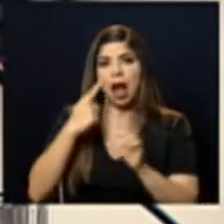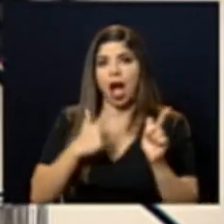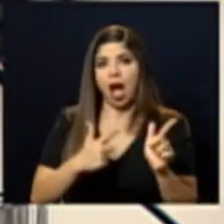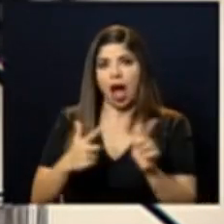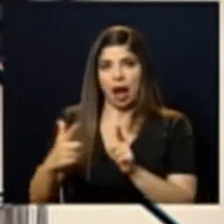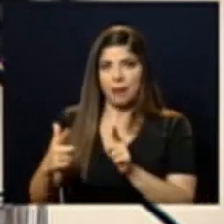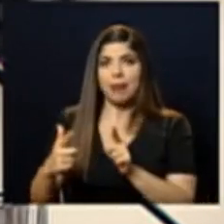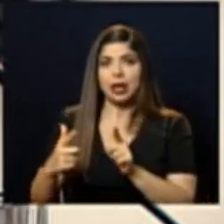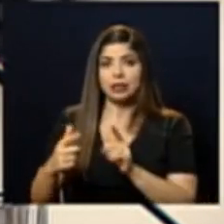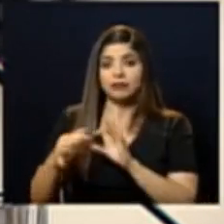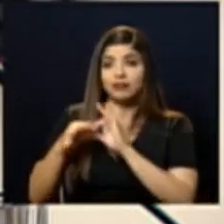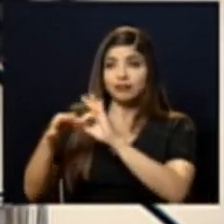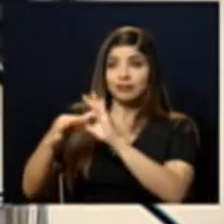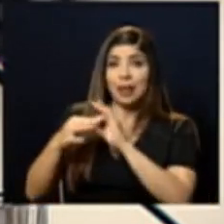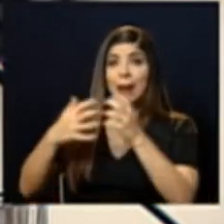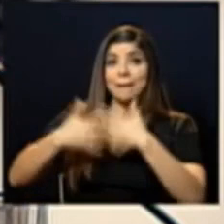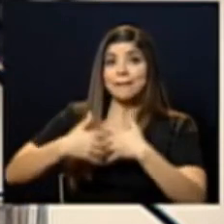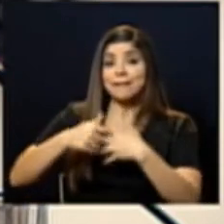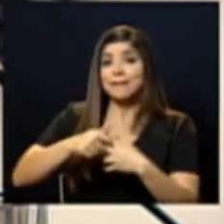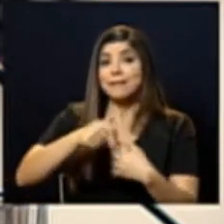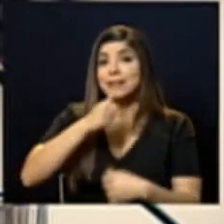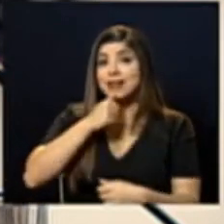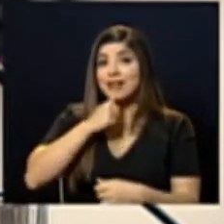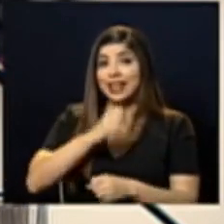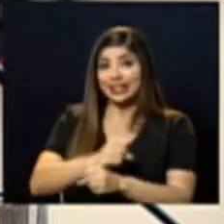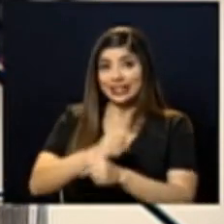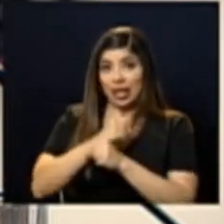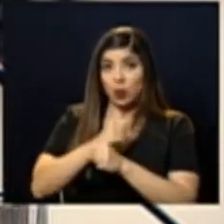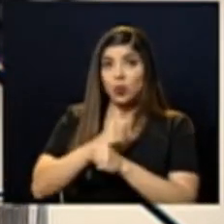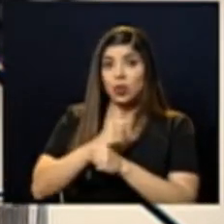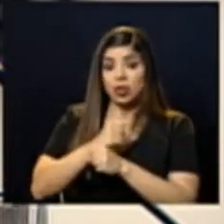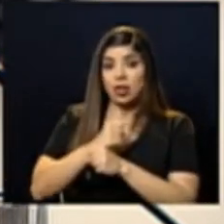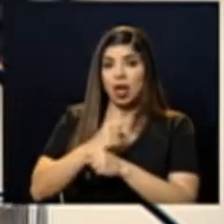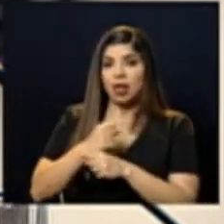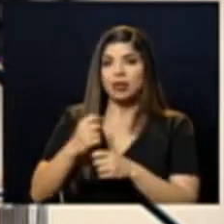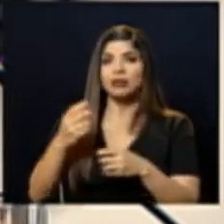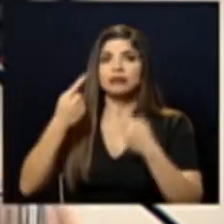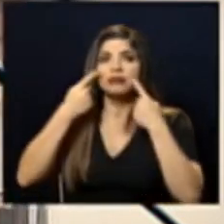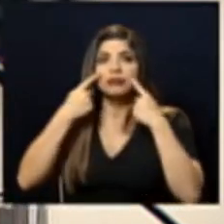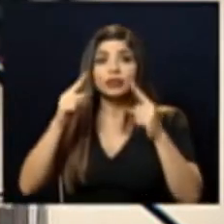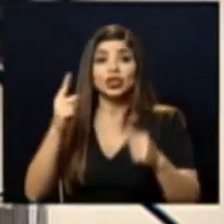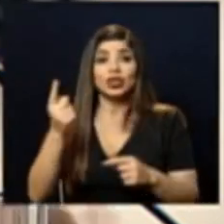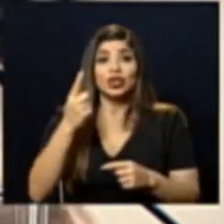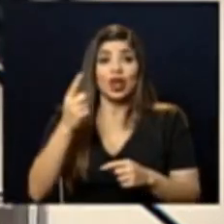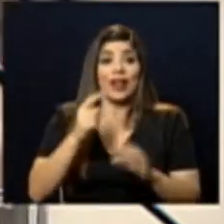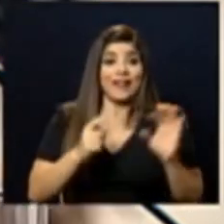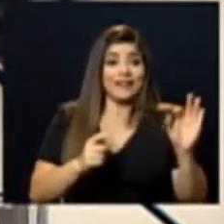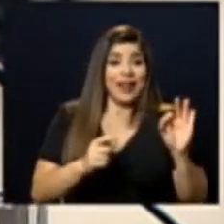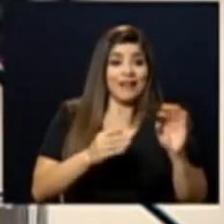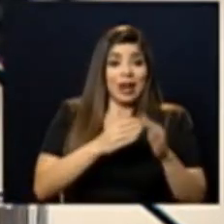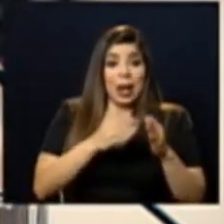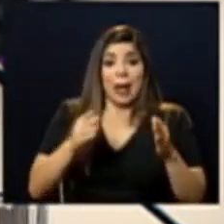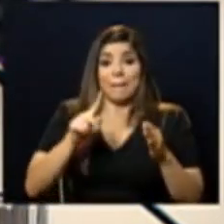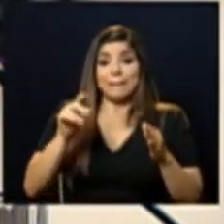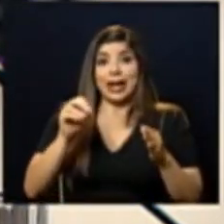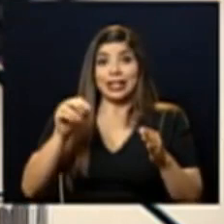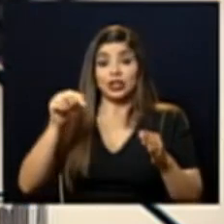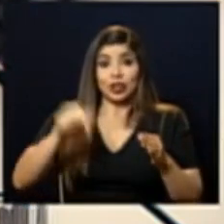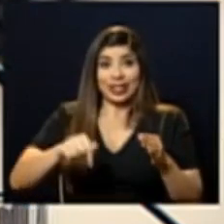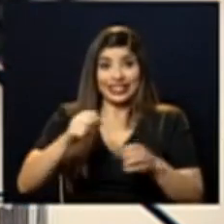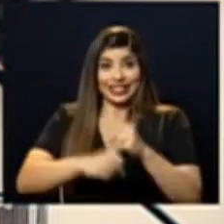en coordinación con empresas privadas de seguridad, llevó a que solo entre febrero y marzo de este